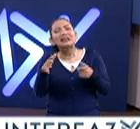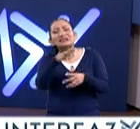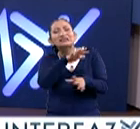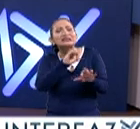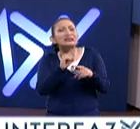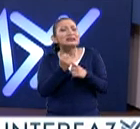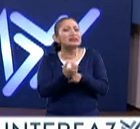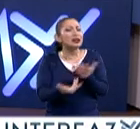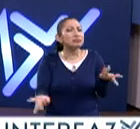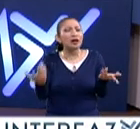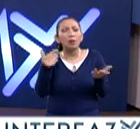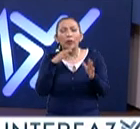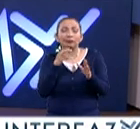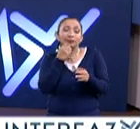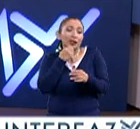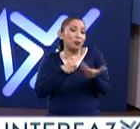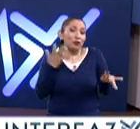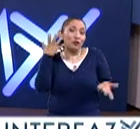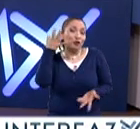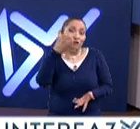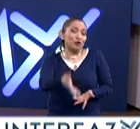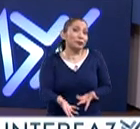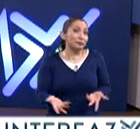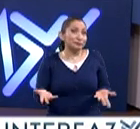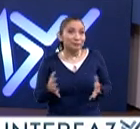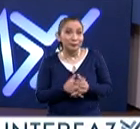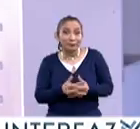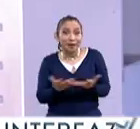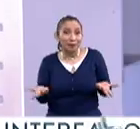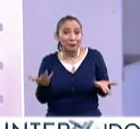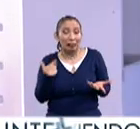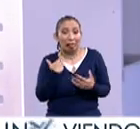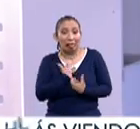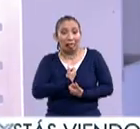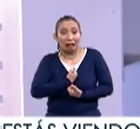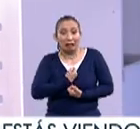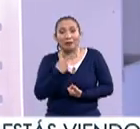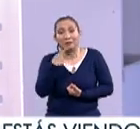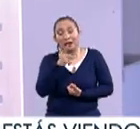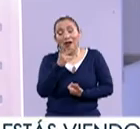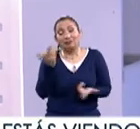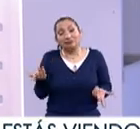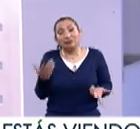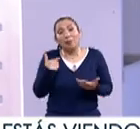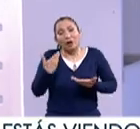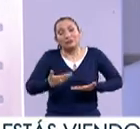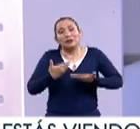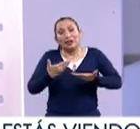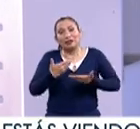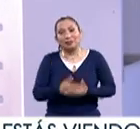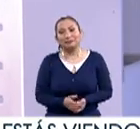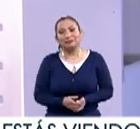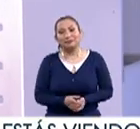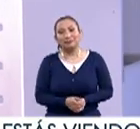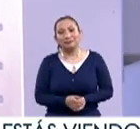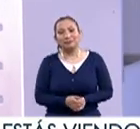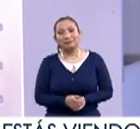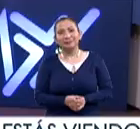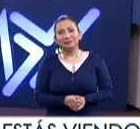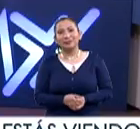esta situación tan inevitable, tan desgarradora, pero también tan inspiradora. Bueno,